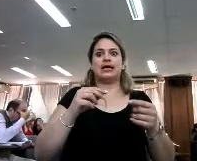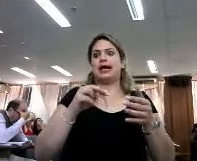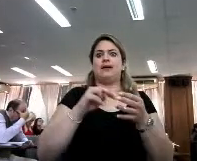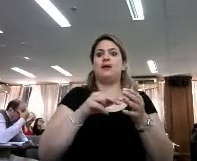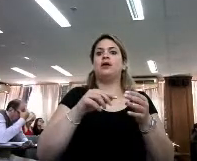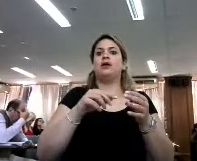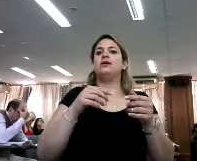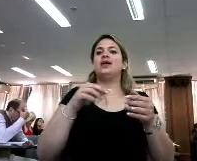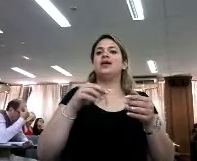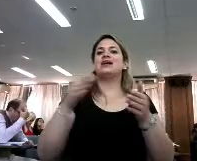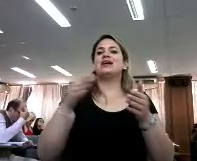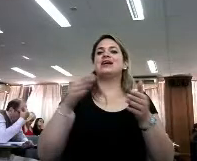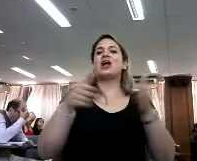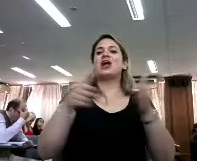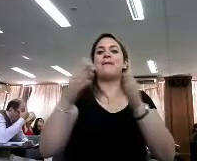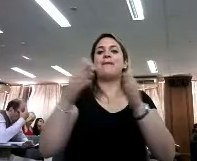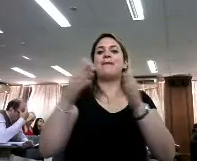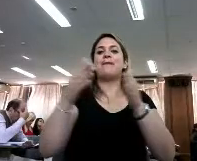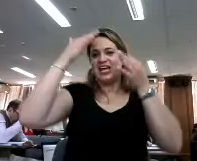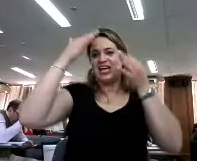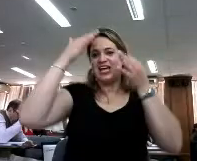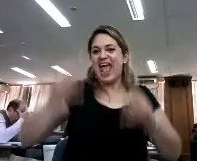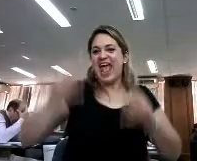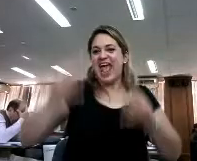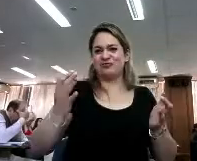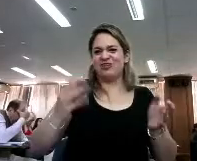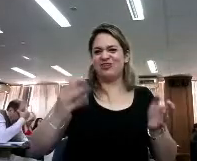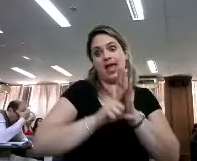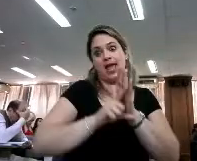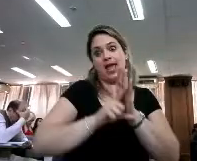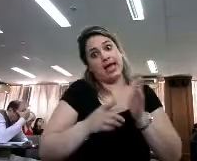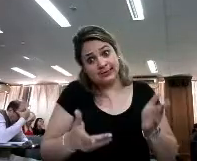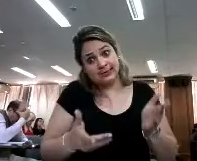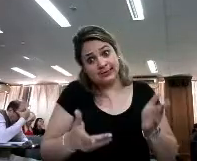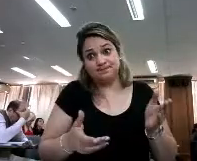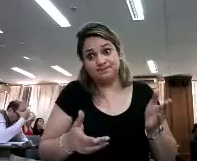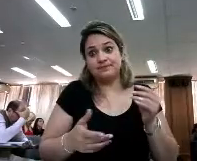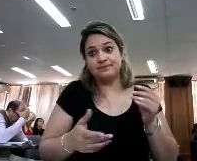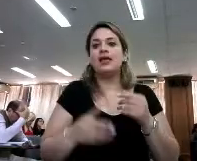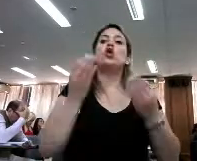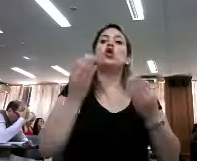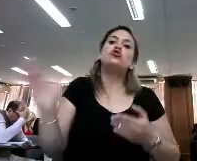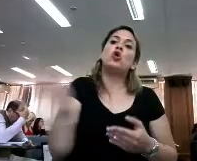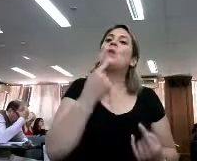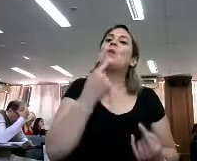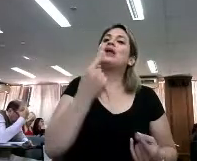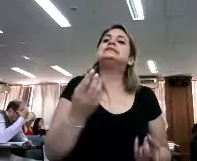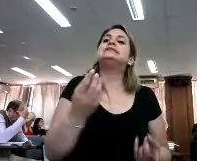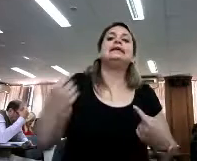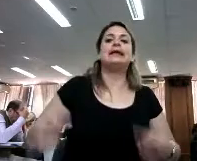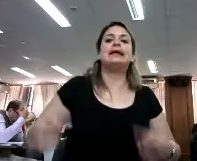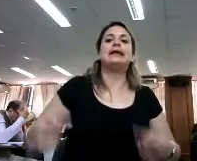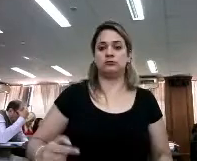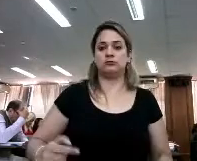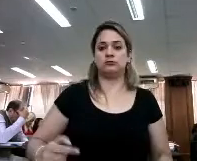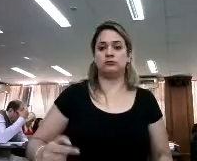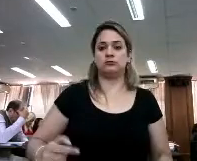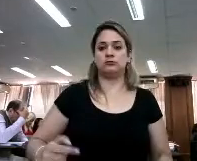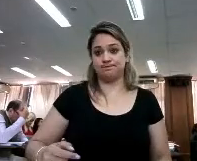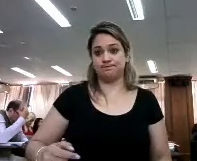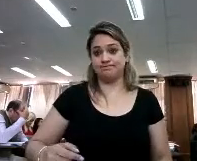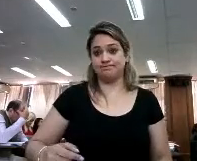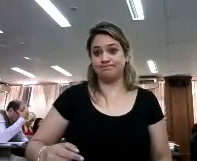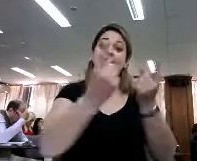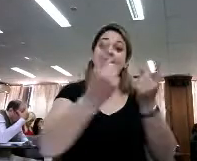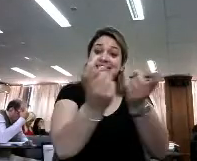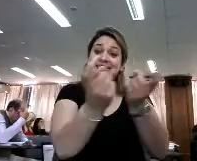¿no? Pero más que legales. Todo esto para decir que las diferentes